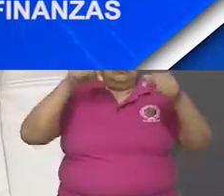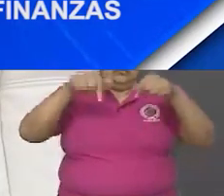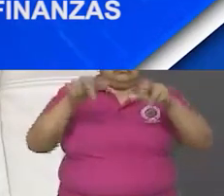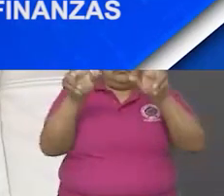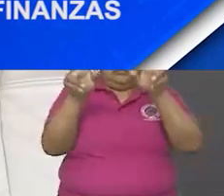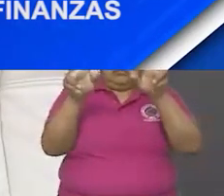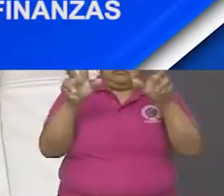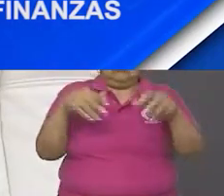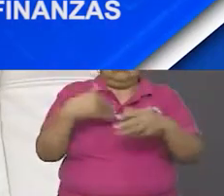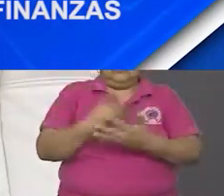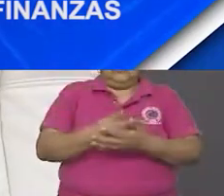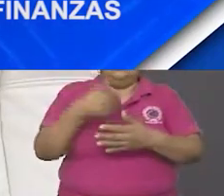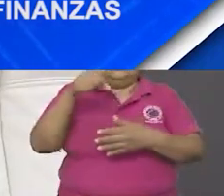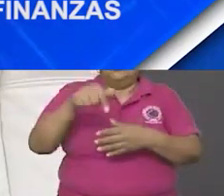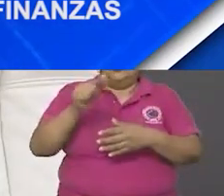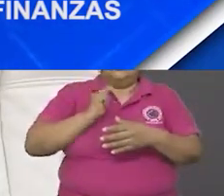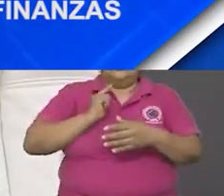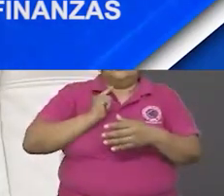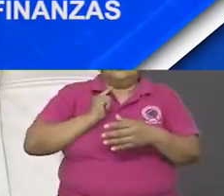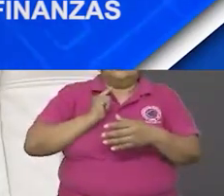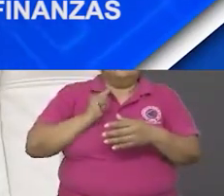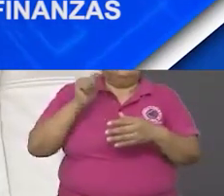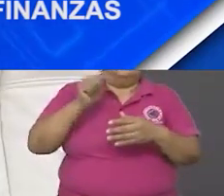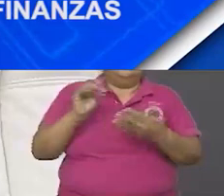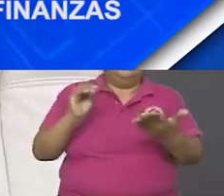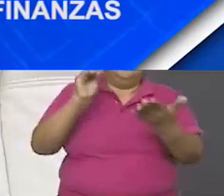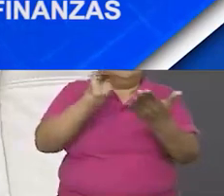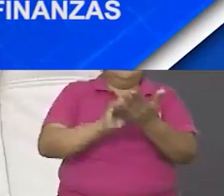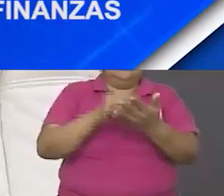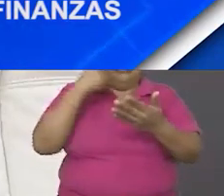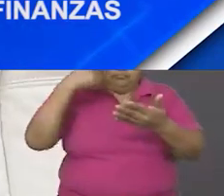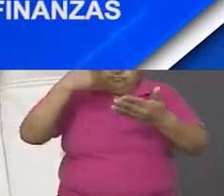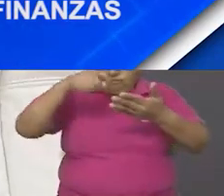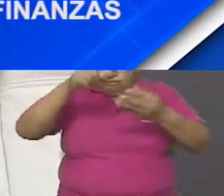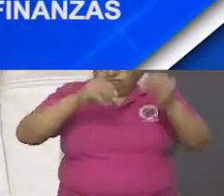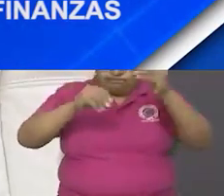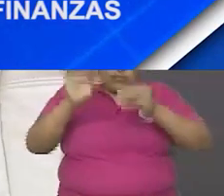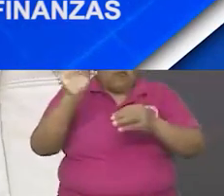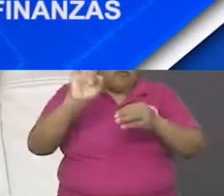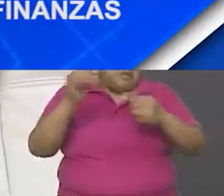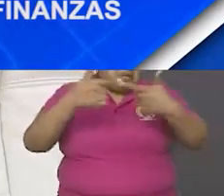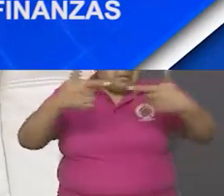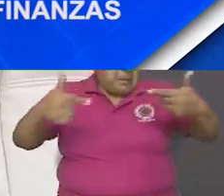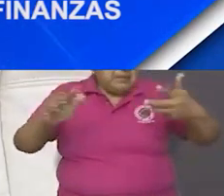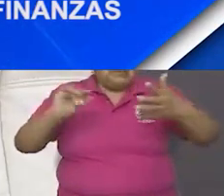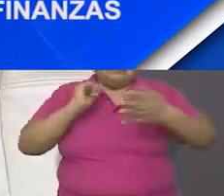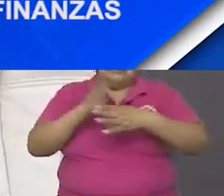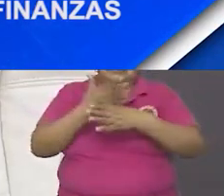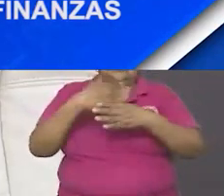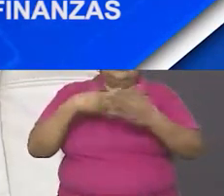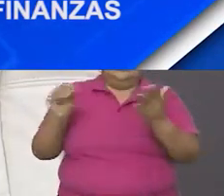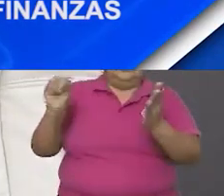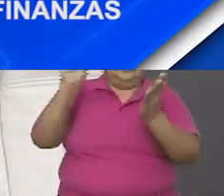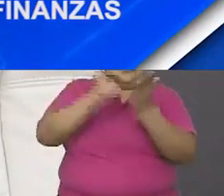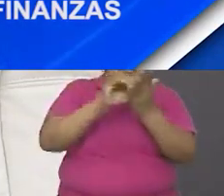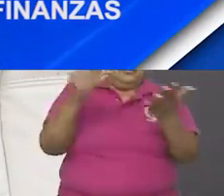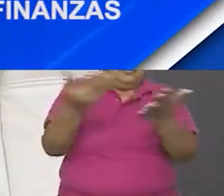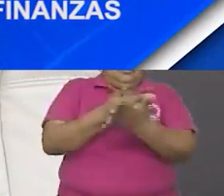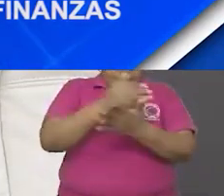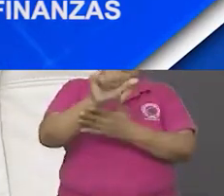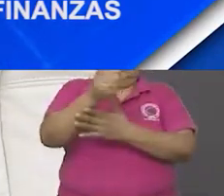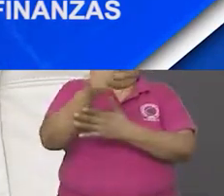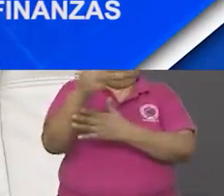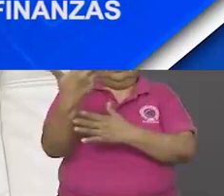esta materia, a la cual se le aplicaron correcciones de estilo, se incorporaron 69